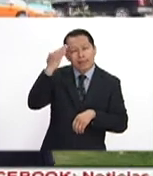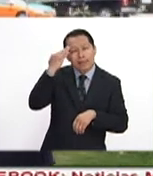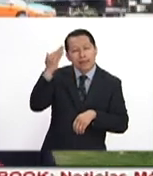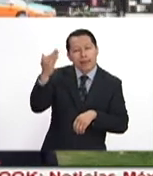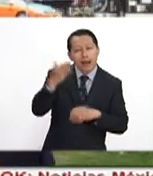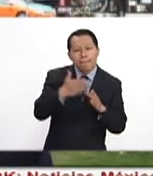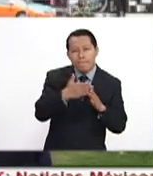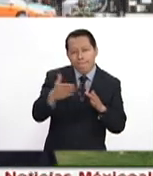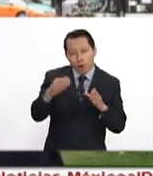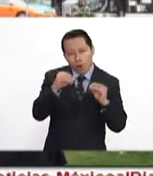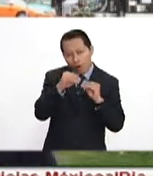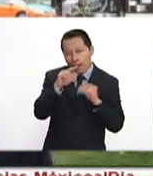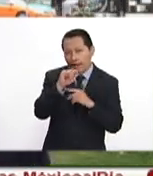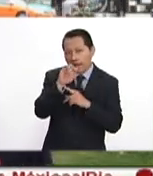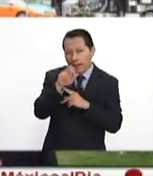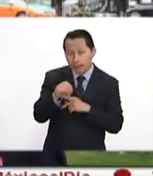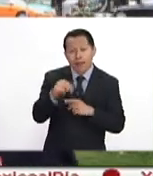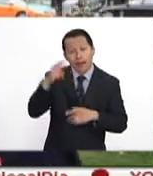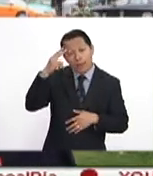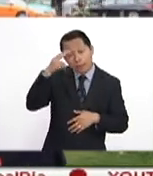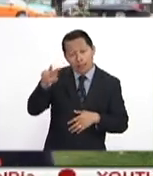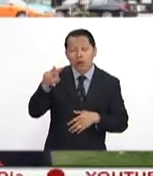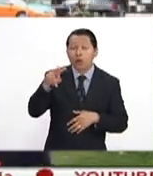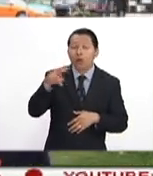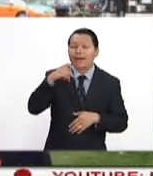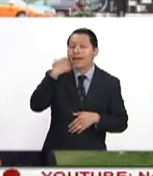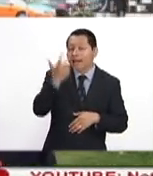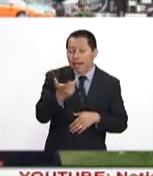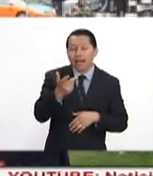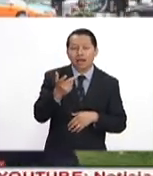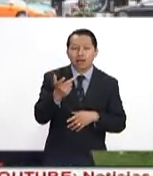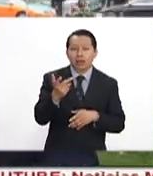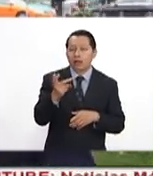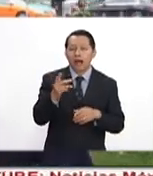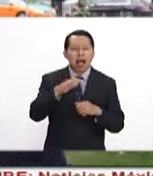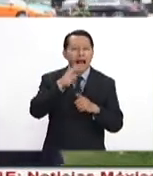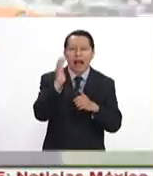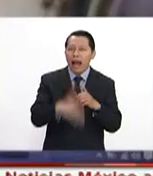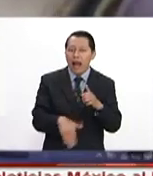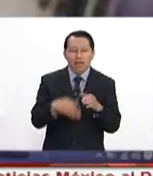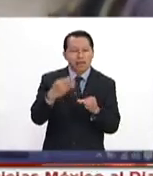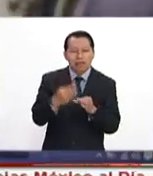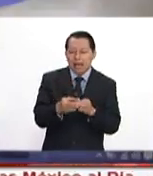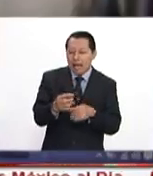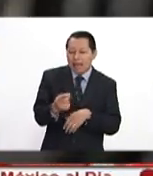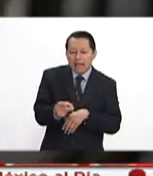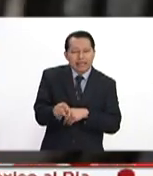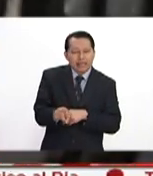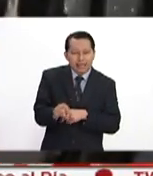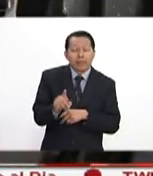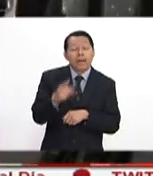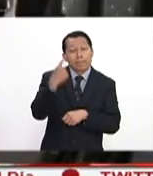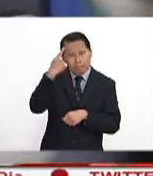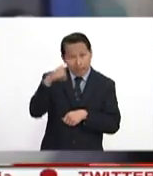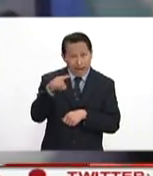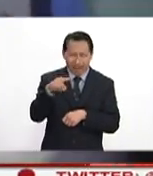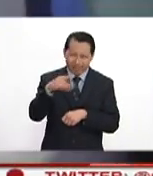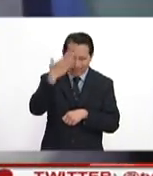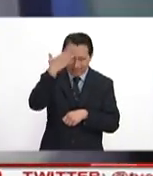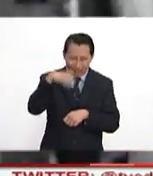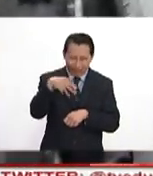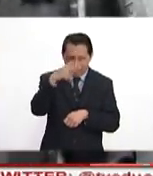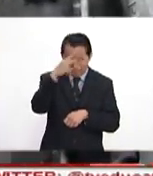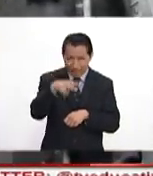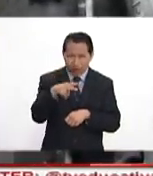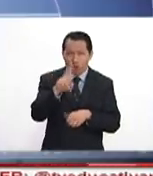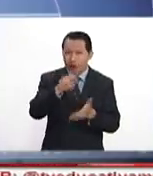de la renegociación del TLC. Mientras México pretende que esta concluya en diciembre para no llegar a 2018, tiempo de